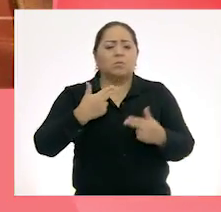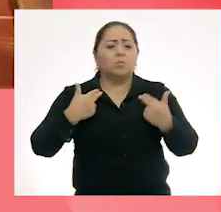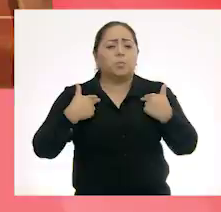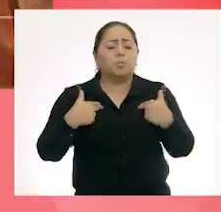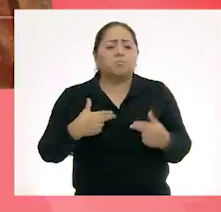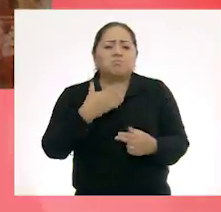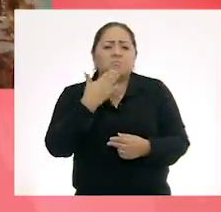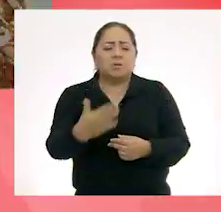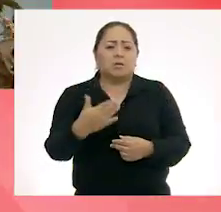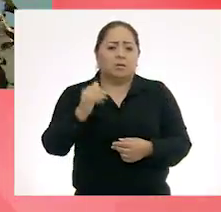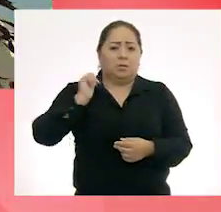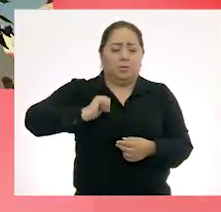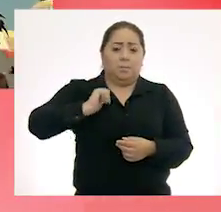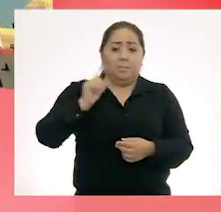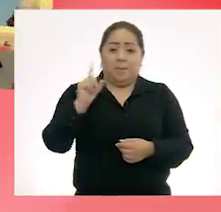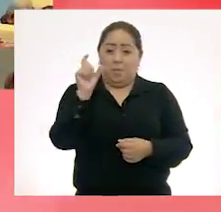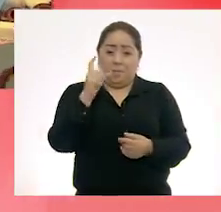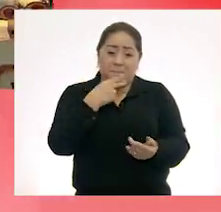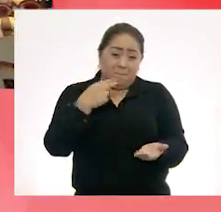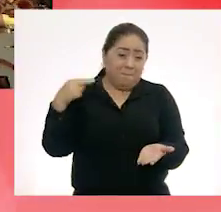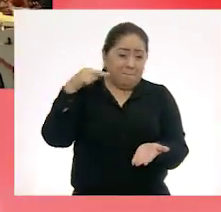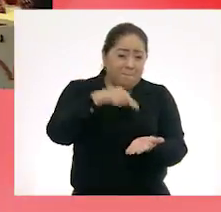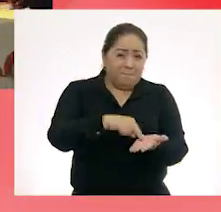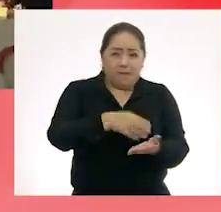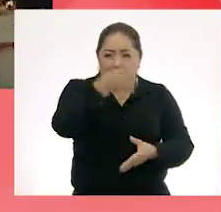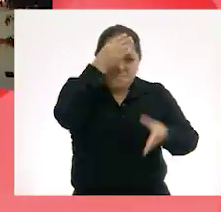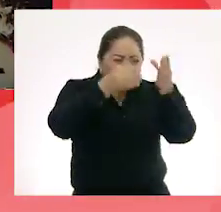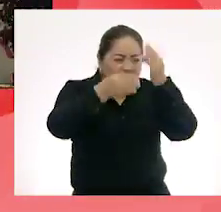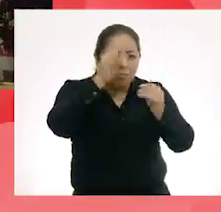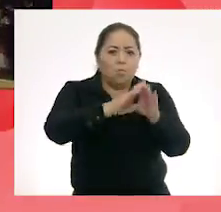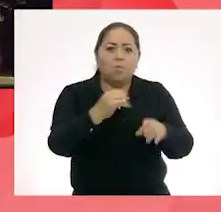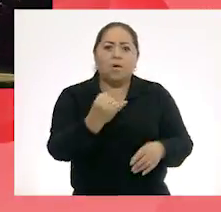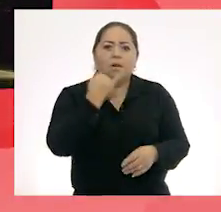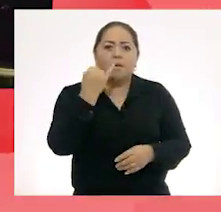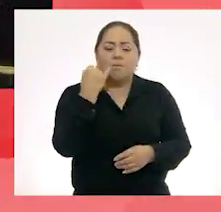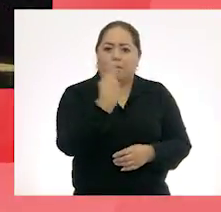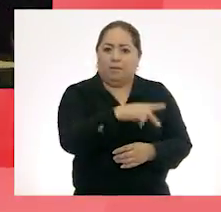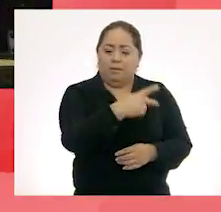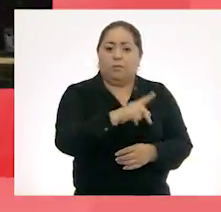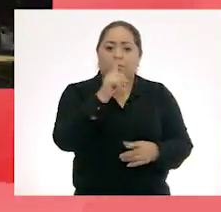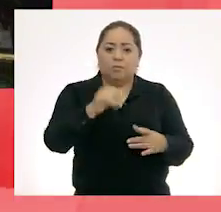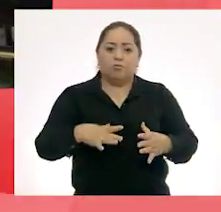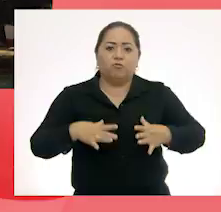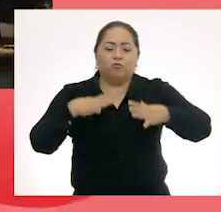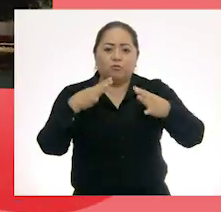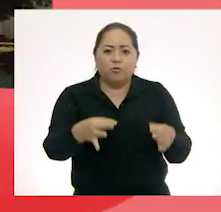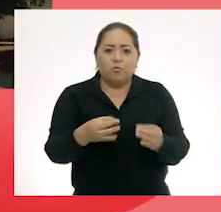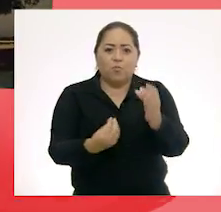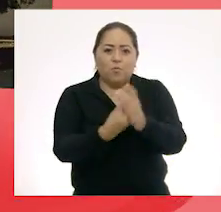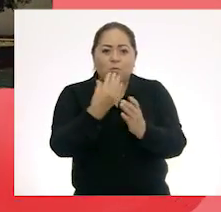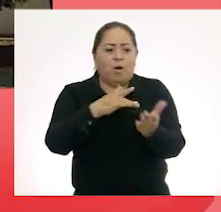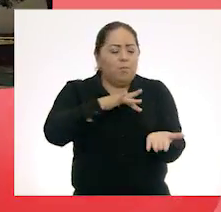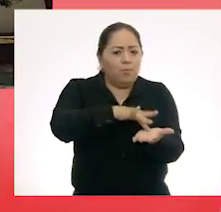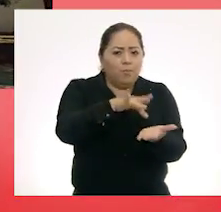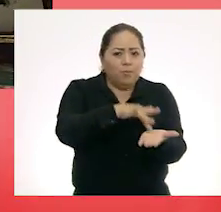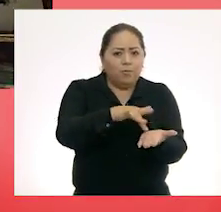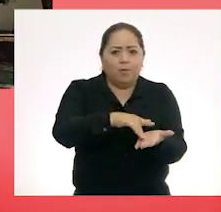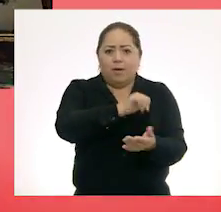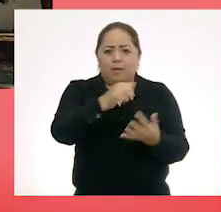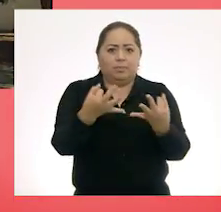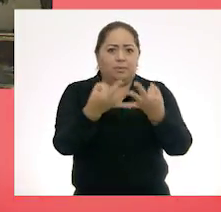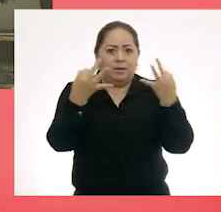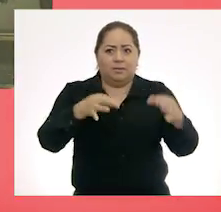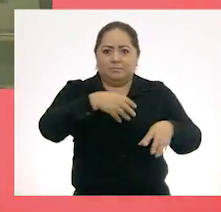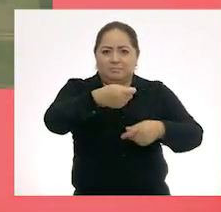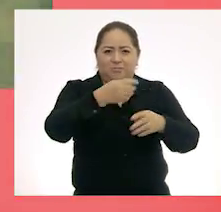época. Lo primero que hizo al llegar fue aprender pame, la lengua nativa. Fundó cooperativas, apoyó el reparto de